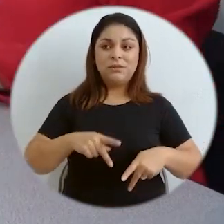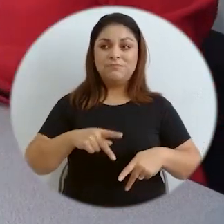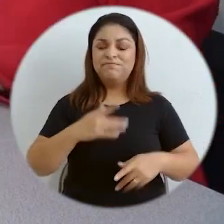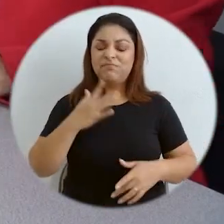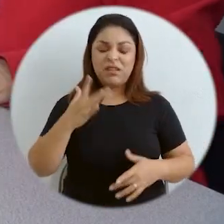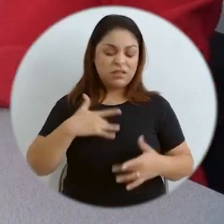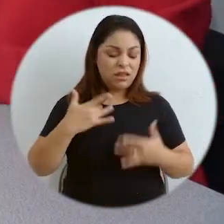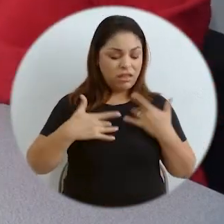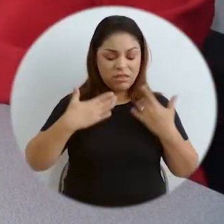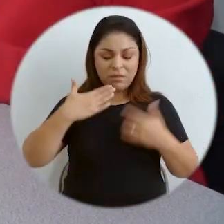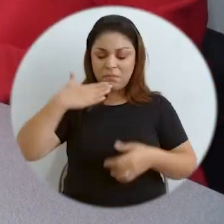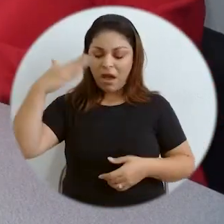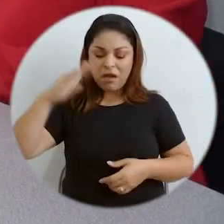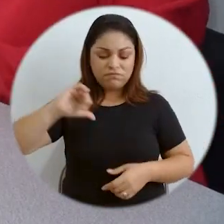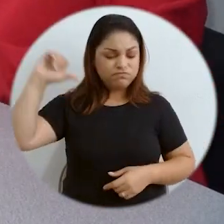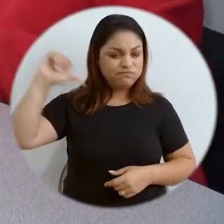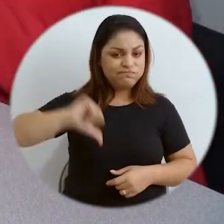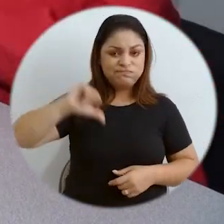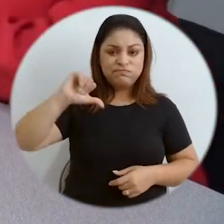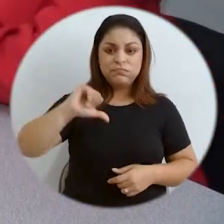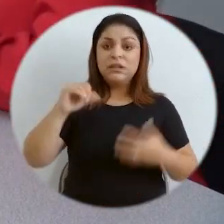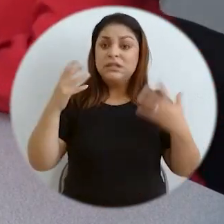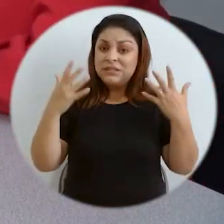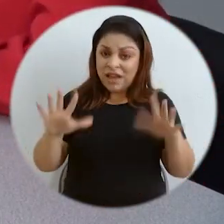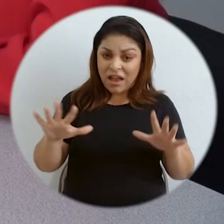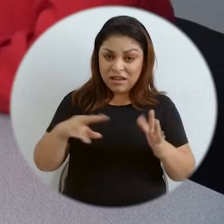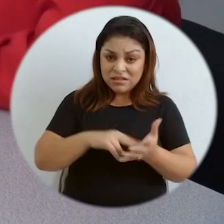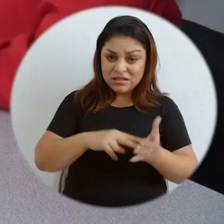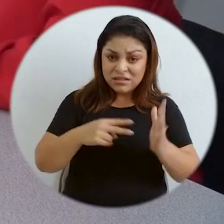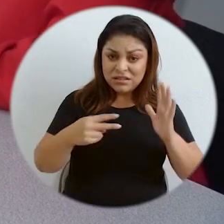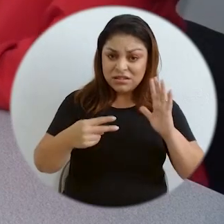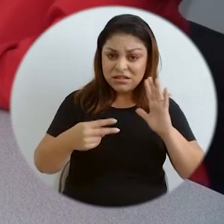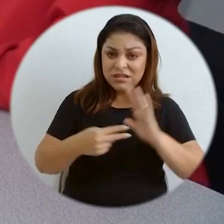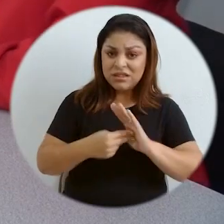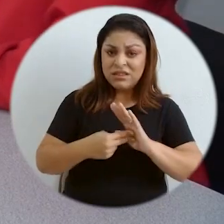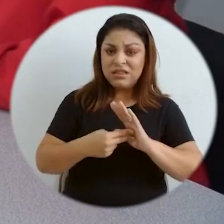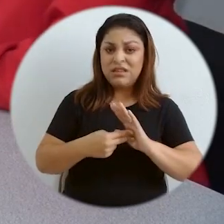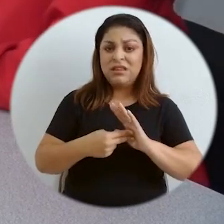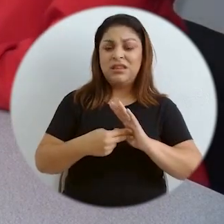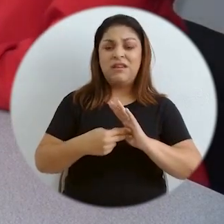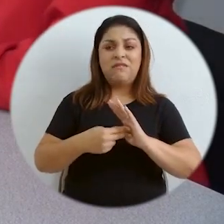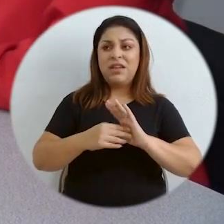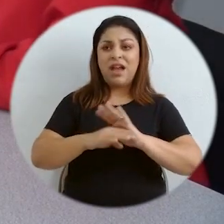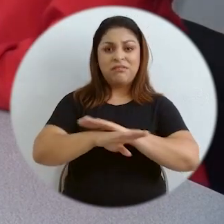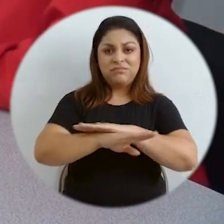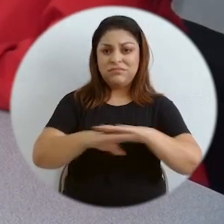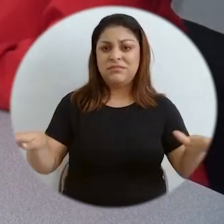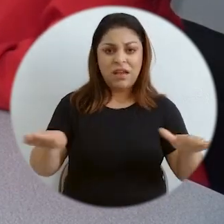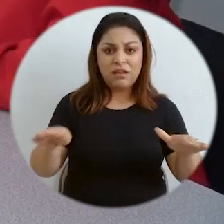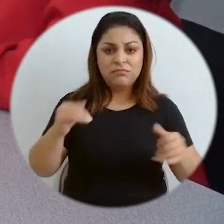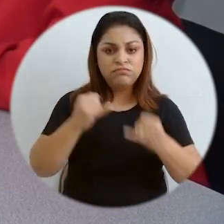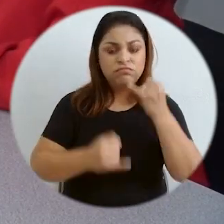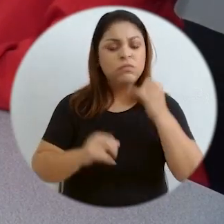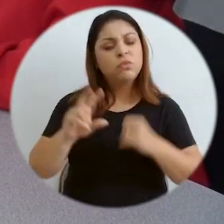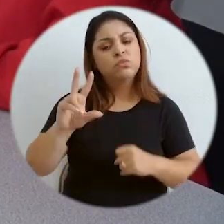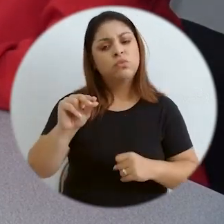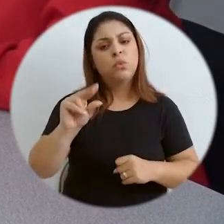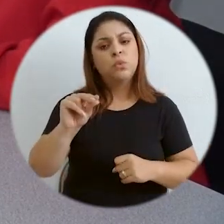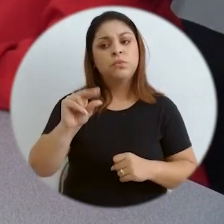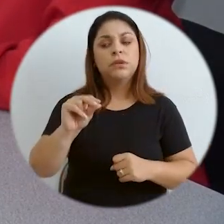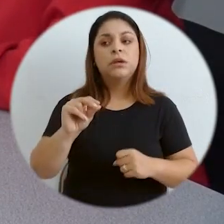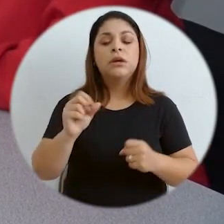sentirse bien emocionalmente ya se debe sentir como que hay algo malo, inadecuado, no,